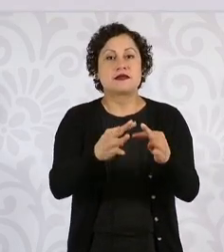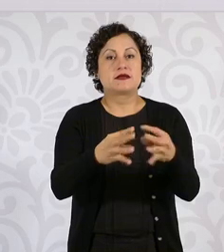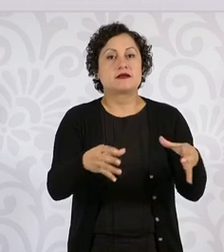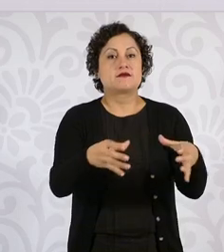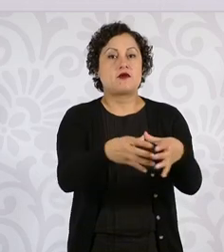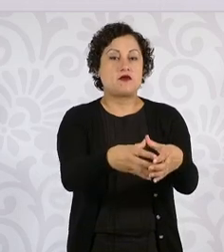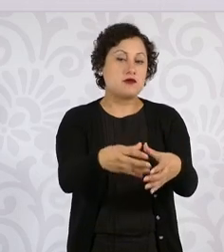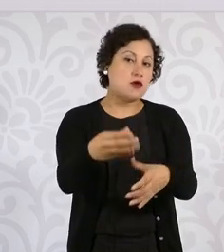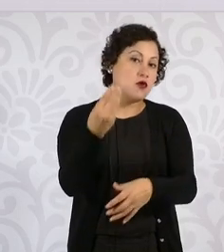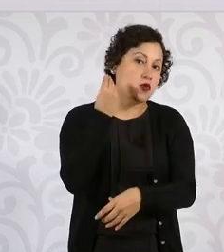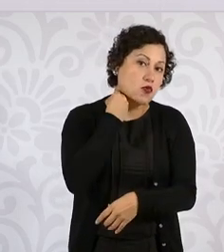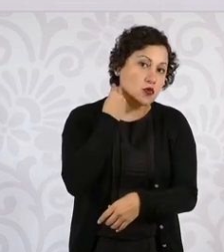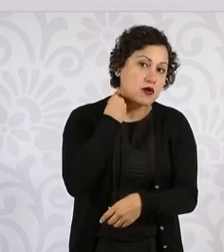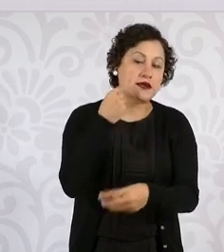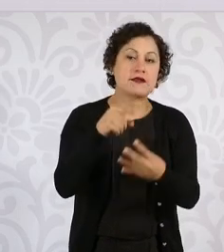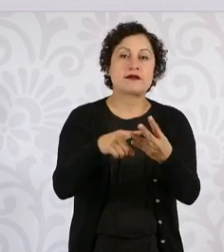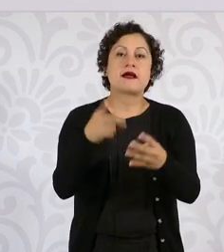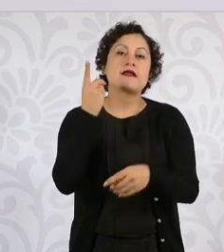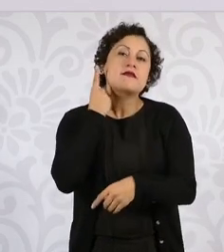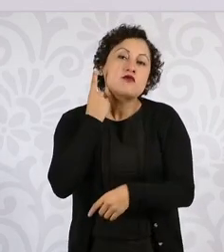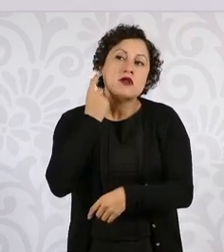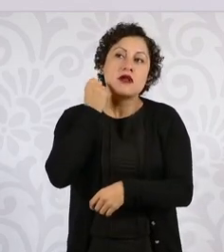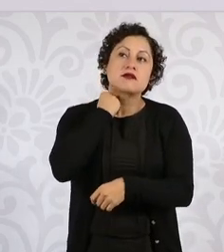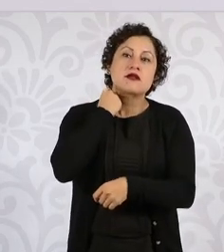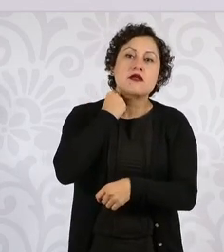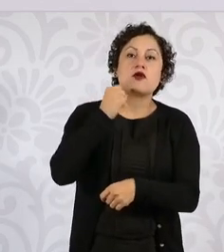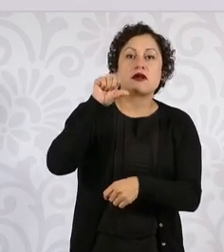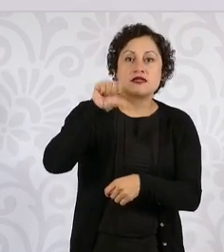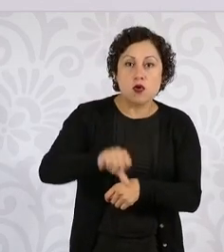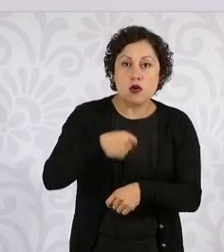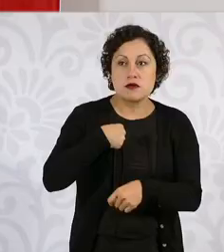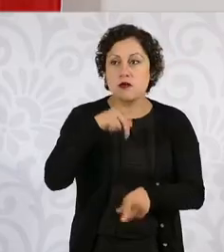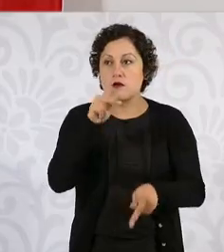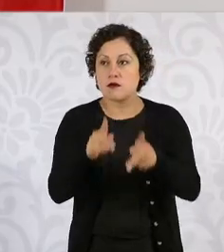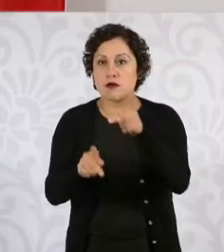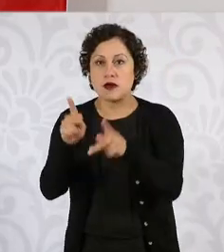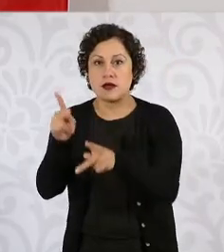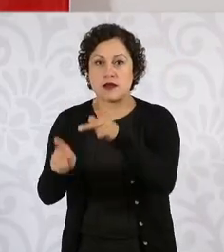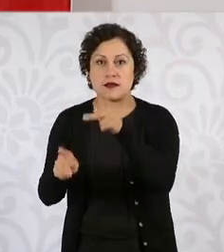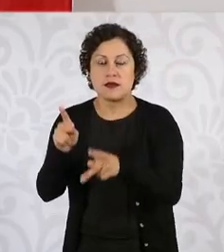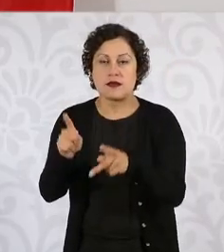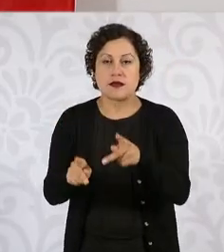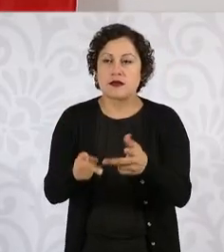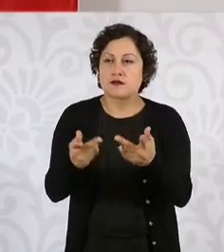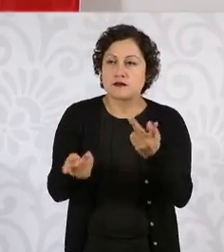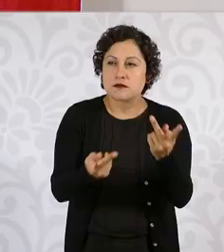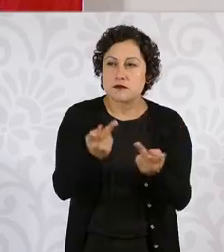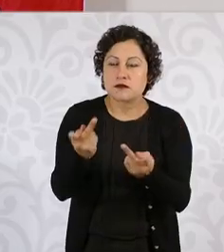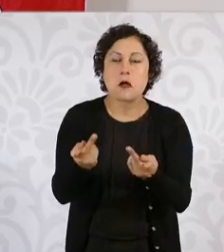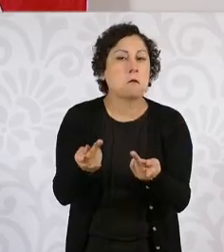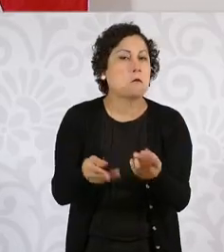diputado, senadores, y la reforma es válida. Si quieren, mañana que pueda venir